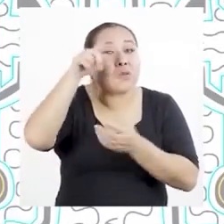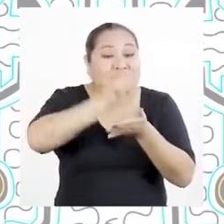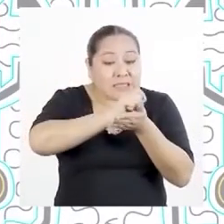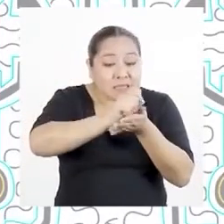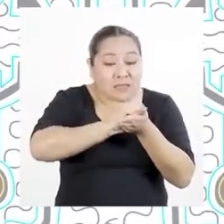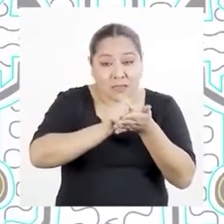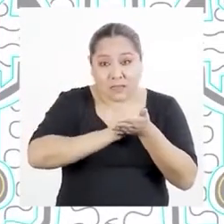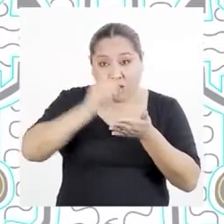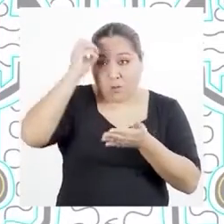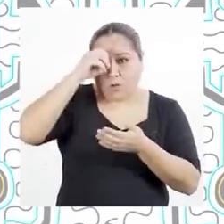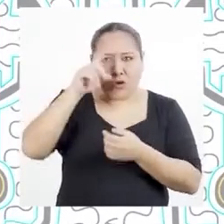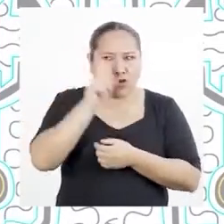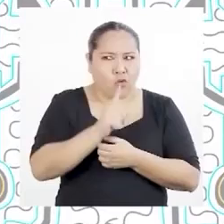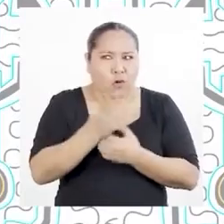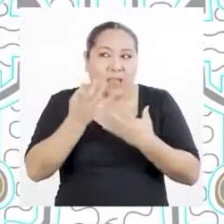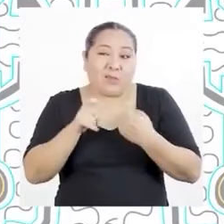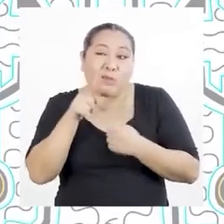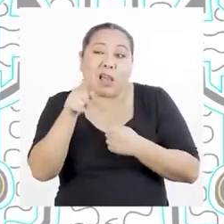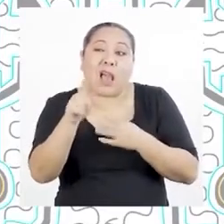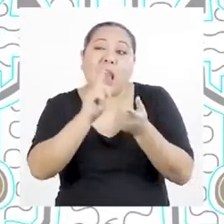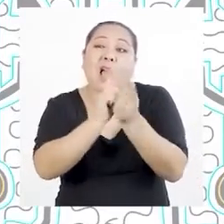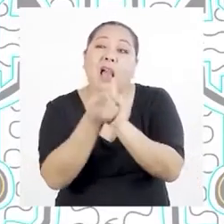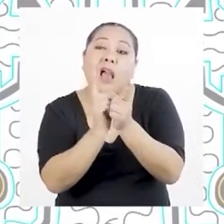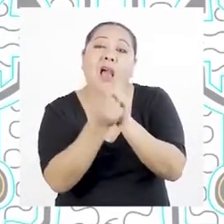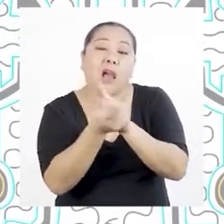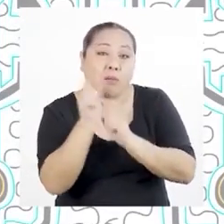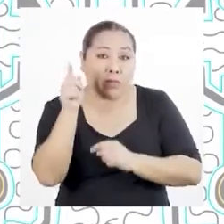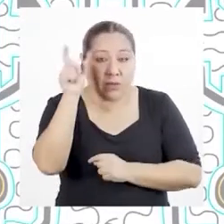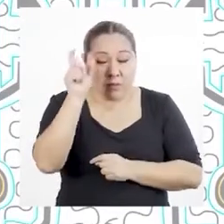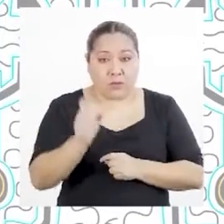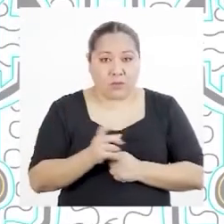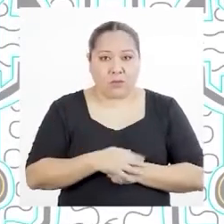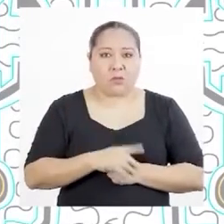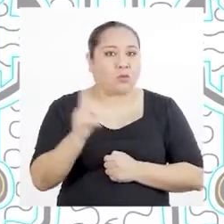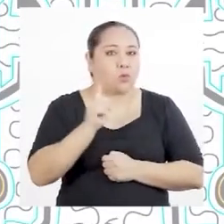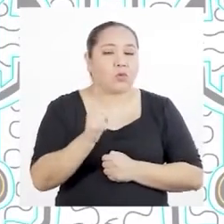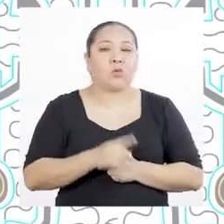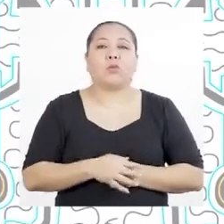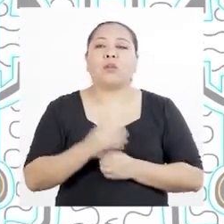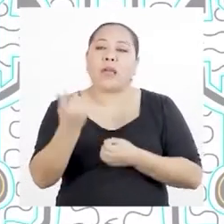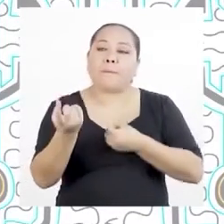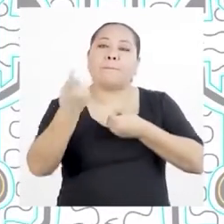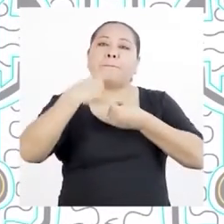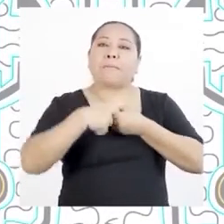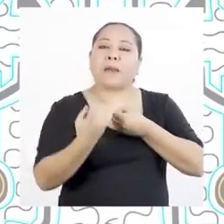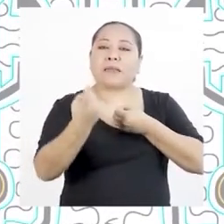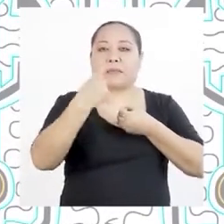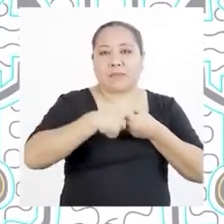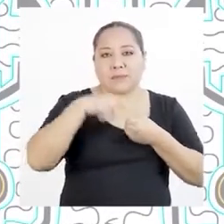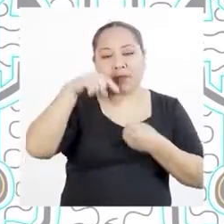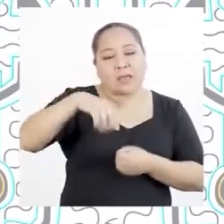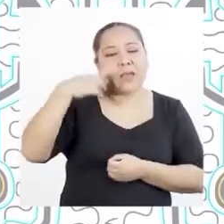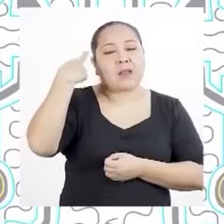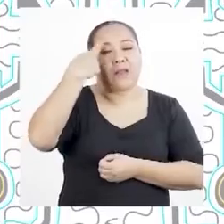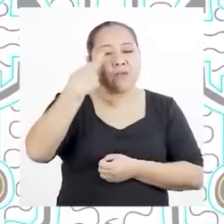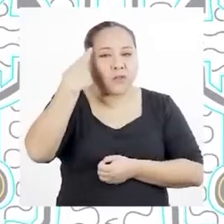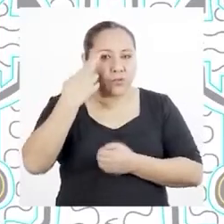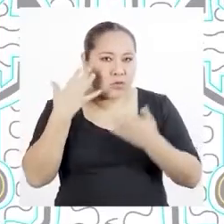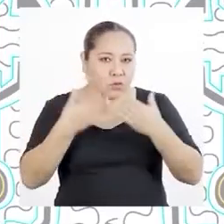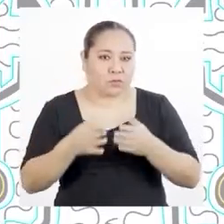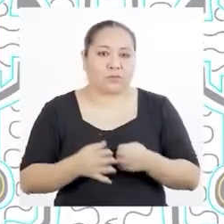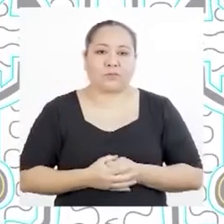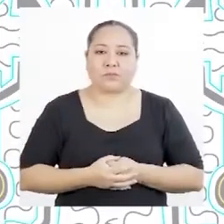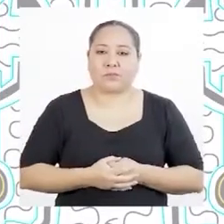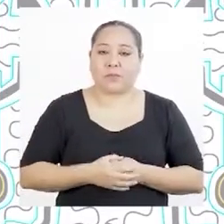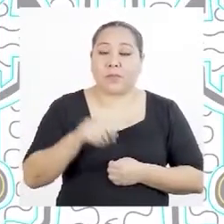nuestra opinión, no buscamos cambiar la forma de pensar del lector, sino hacerlo participar de una reflexión particular.